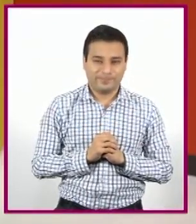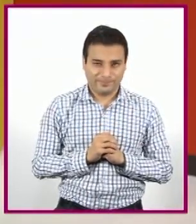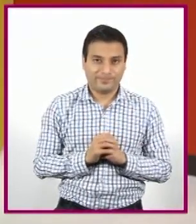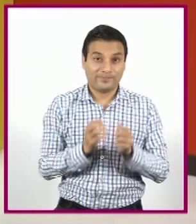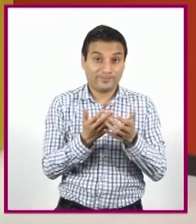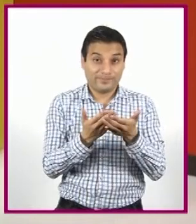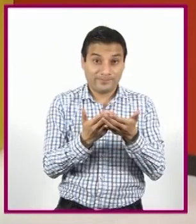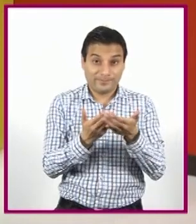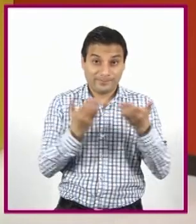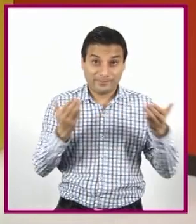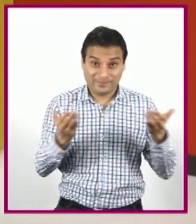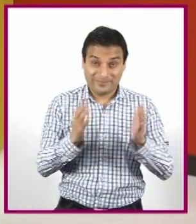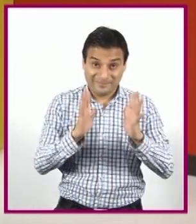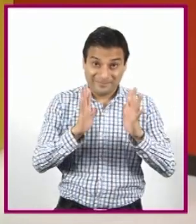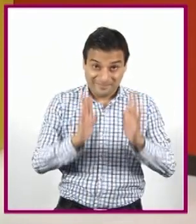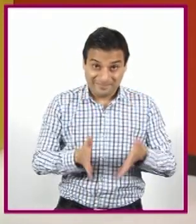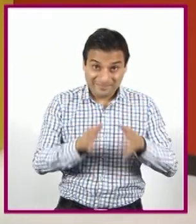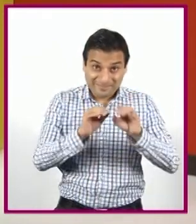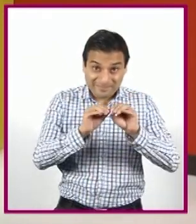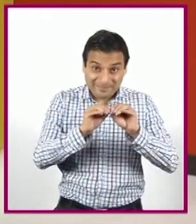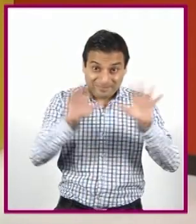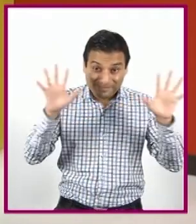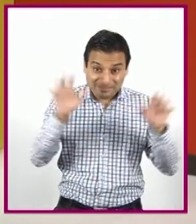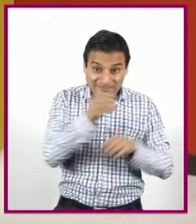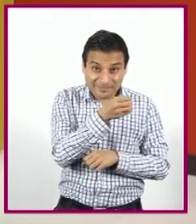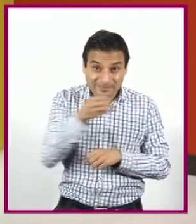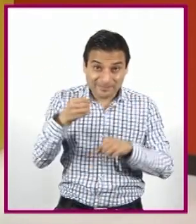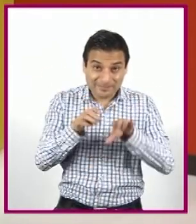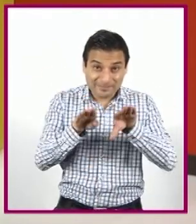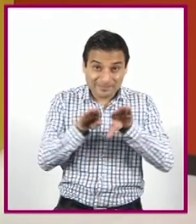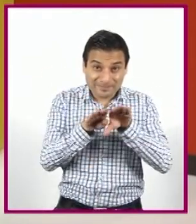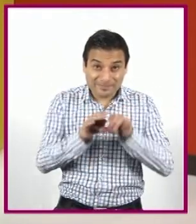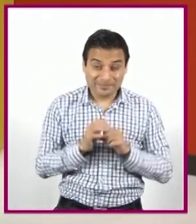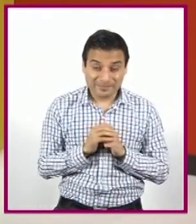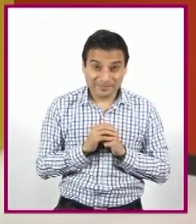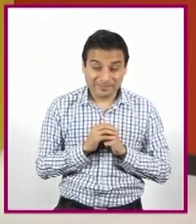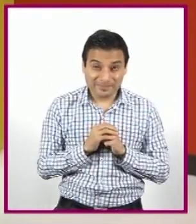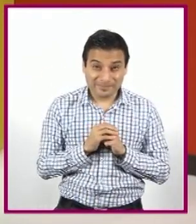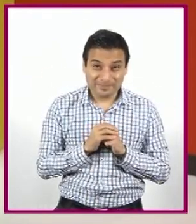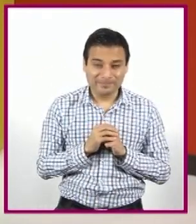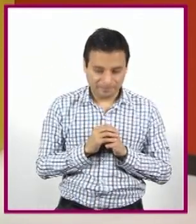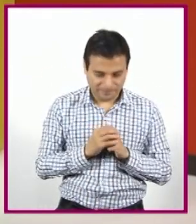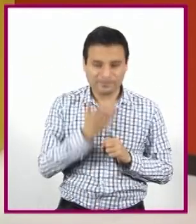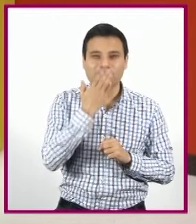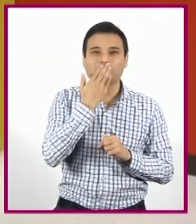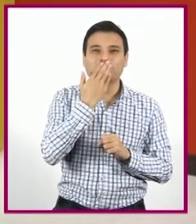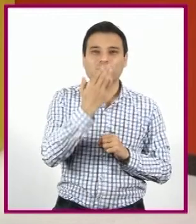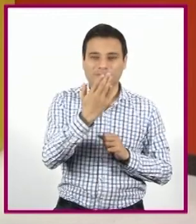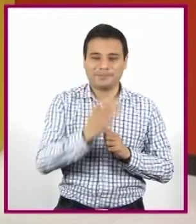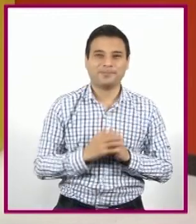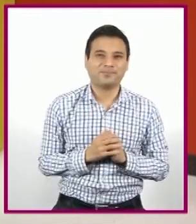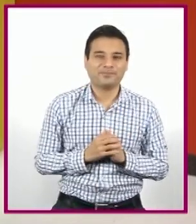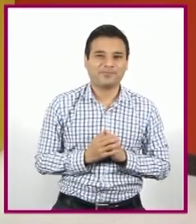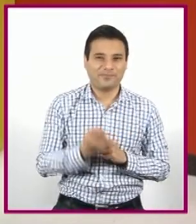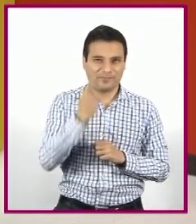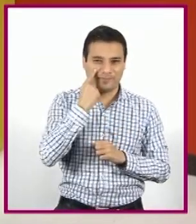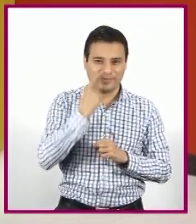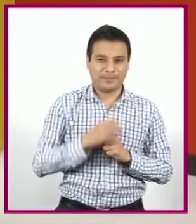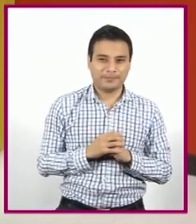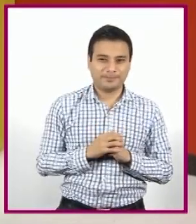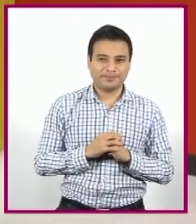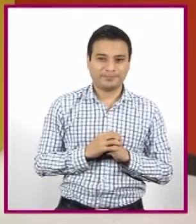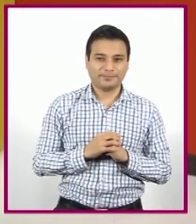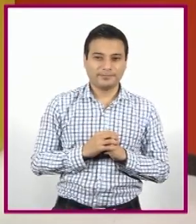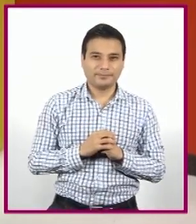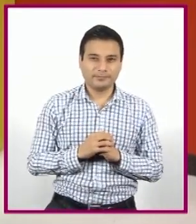Ahora, ¿ya quedó más claro cómo se organiza gráficamente un cuento? Muy bien, porque ¿recuerdan lo